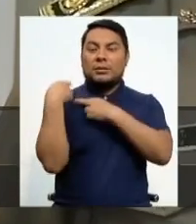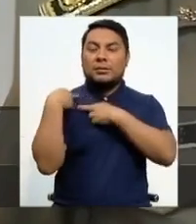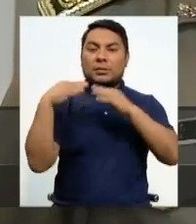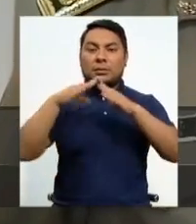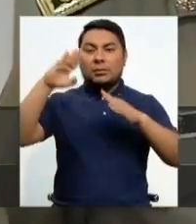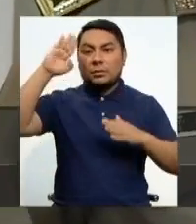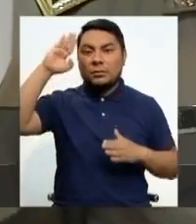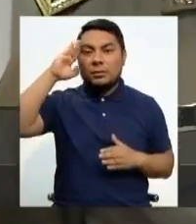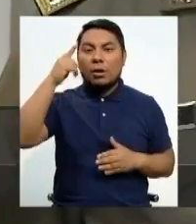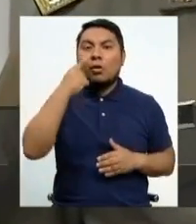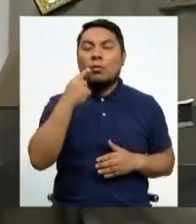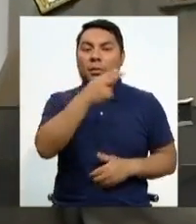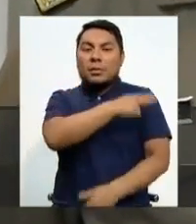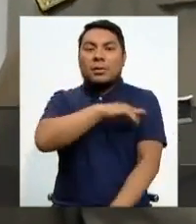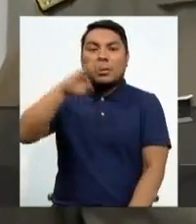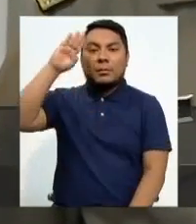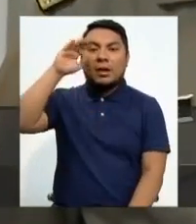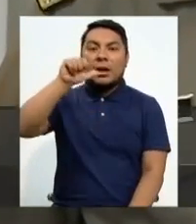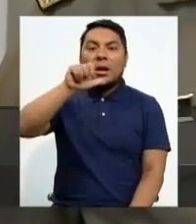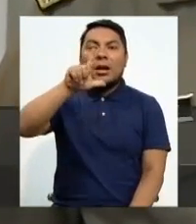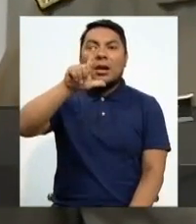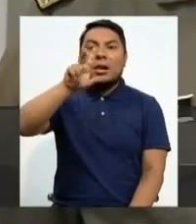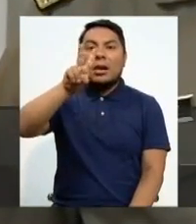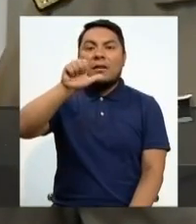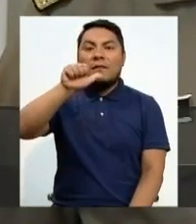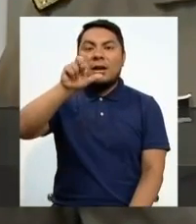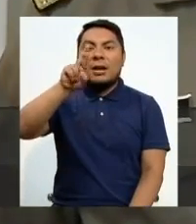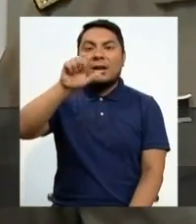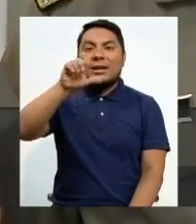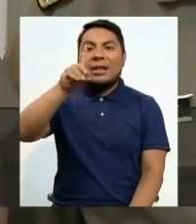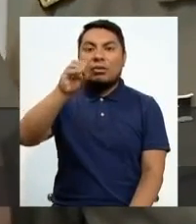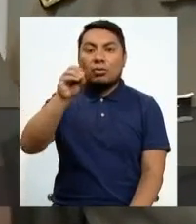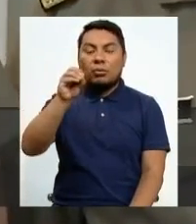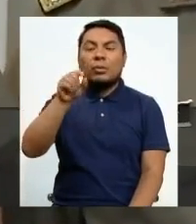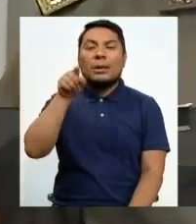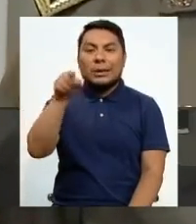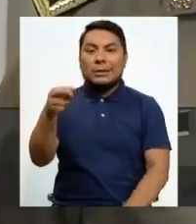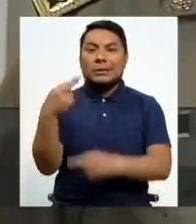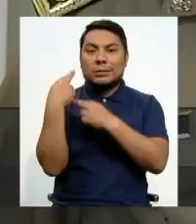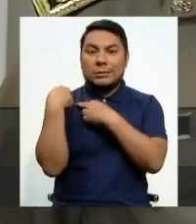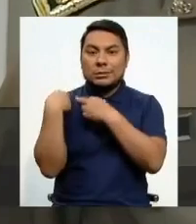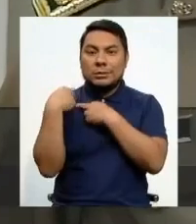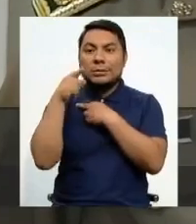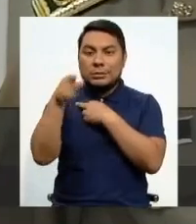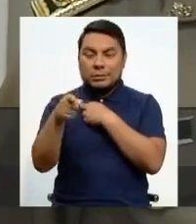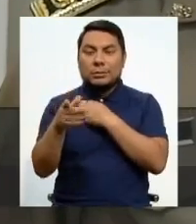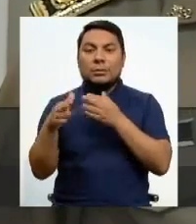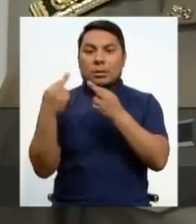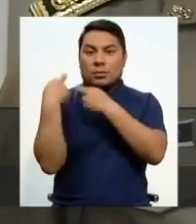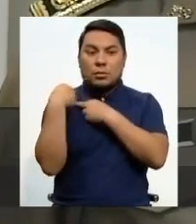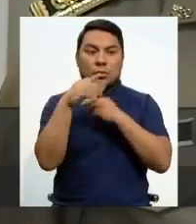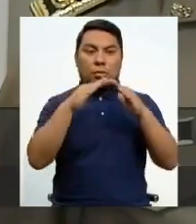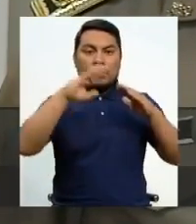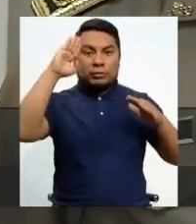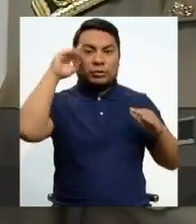comisaría era el capitán Alvarado Pariño Pierre, en su condición de encargado.